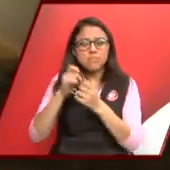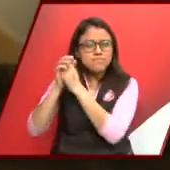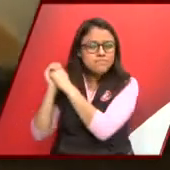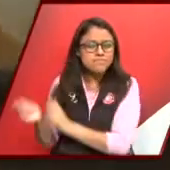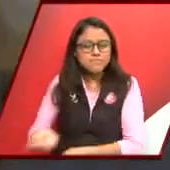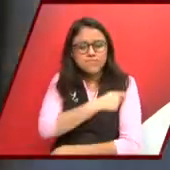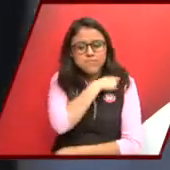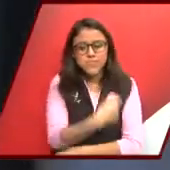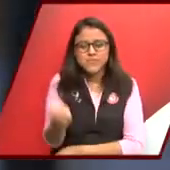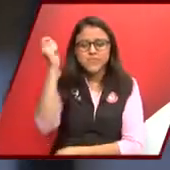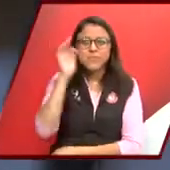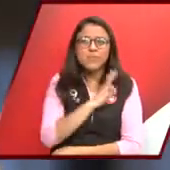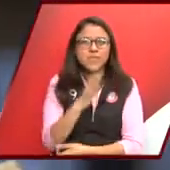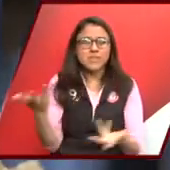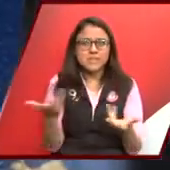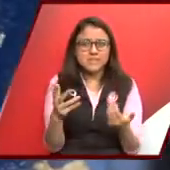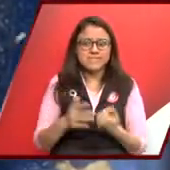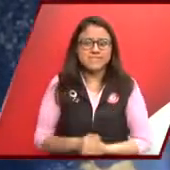sino a elaborarlos.